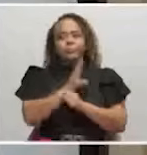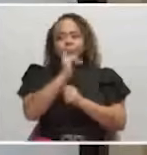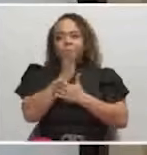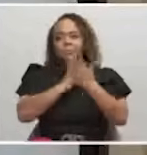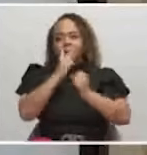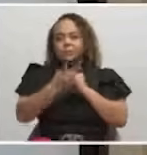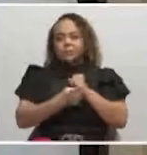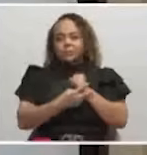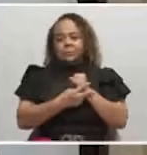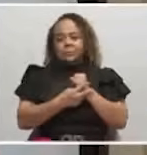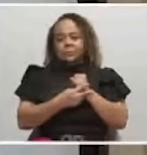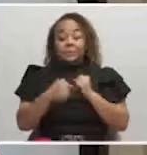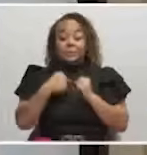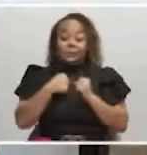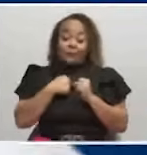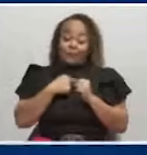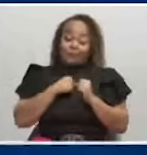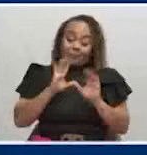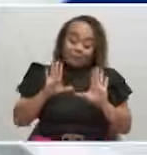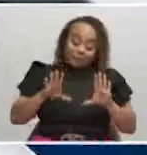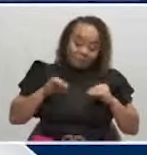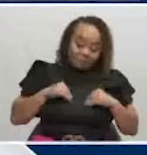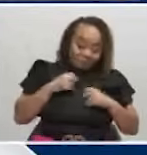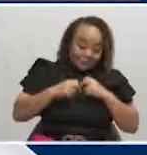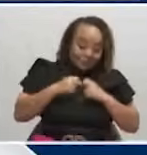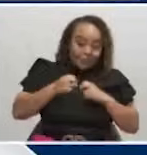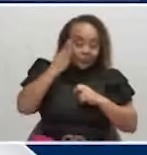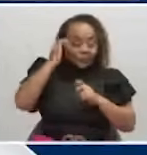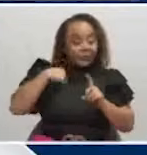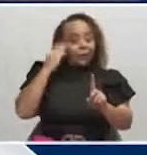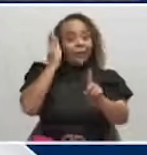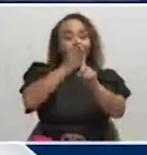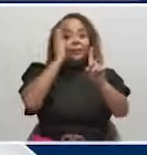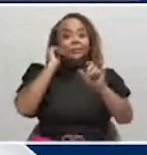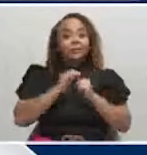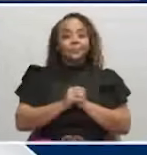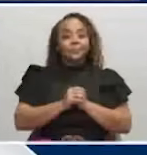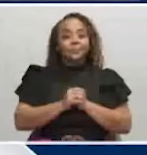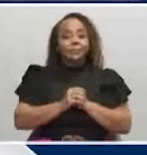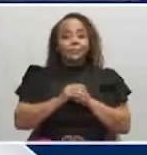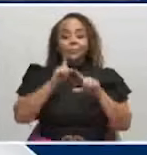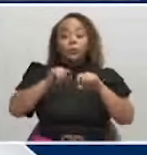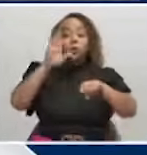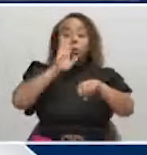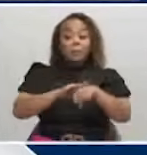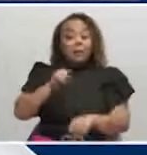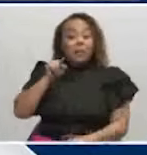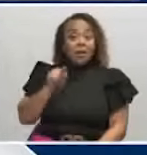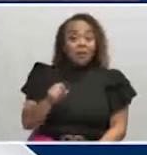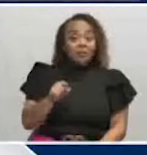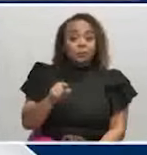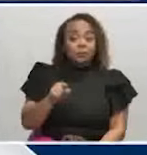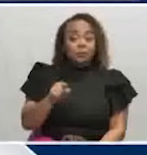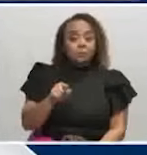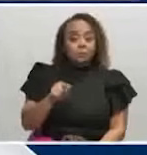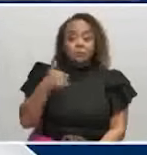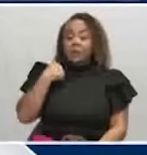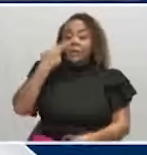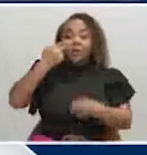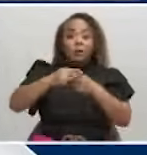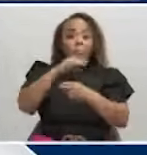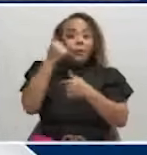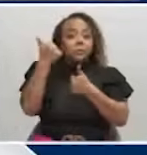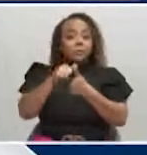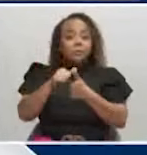veces me he comido mis broncas por ser directo, pero el culpable de esto tiene nombre y